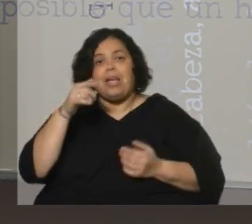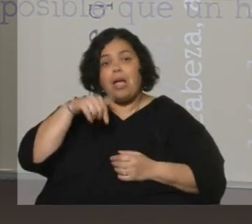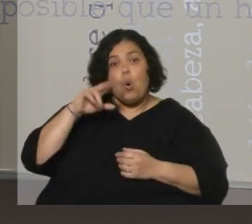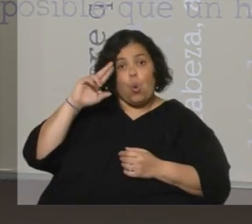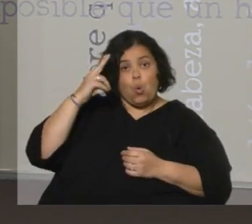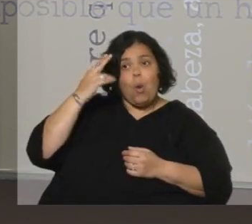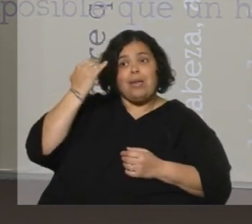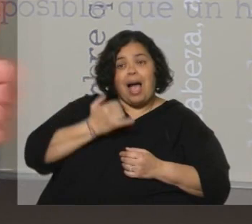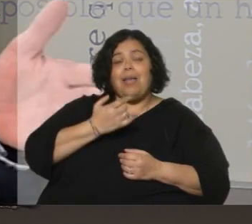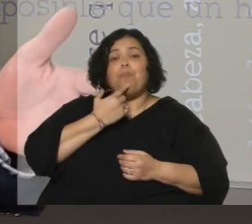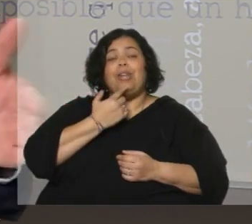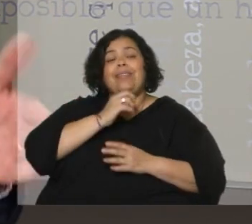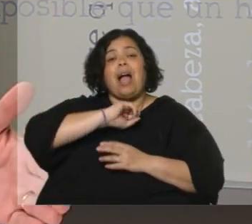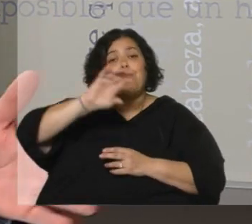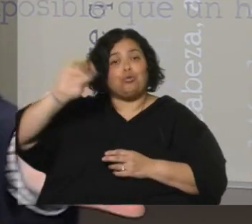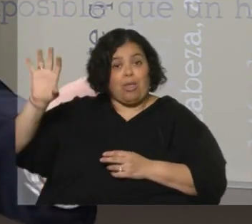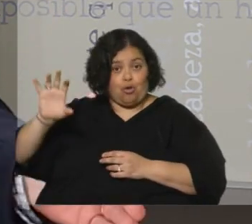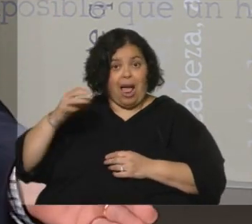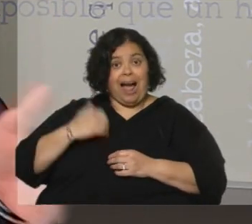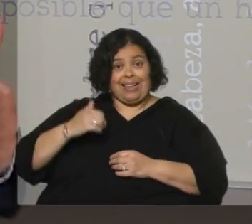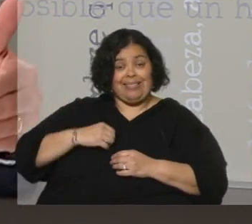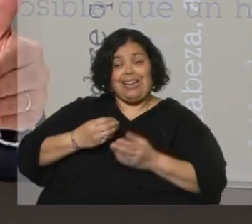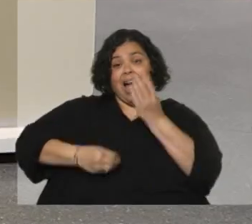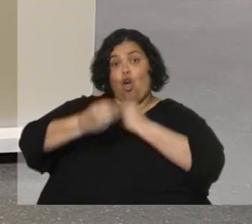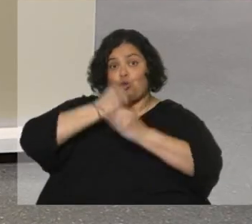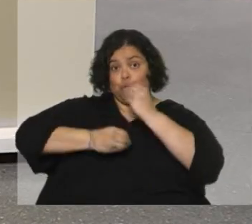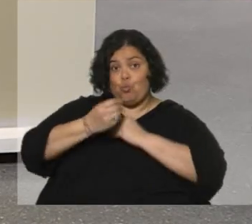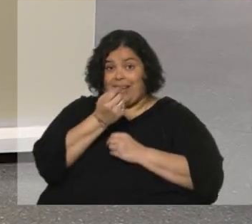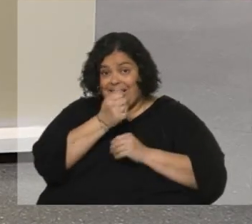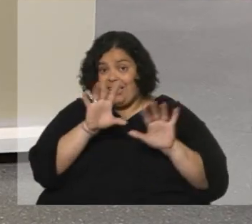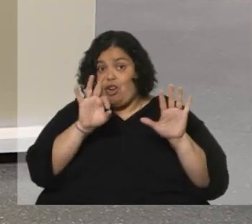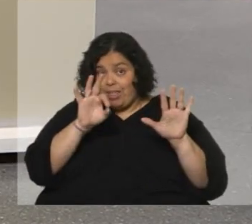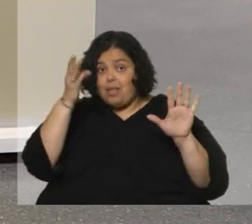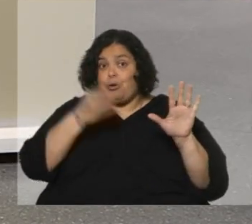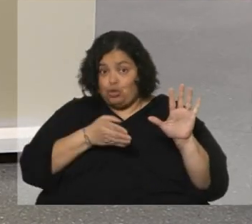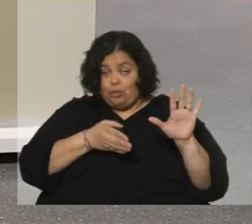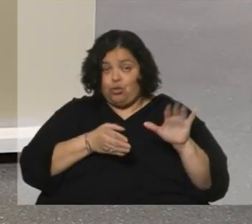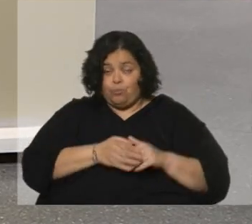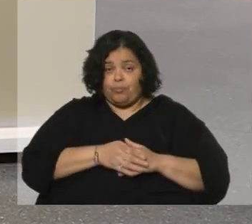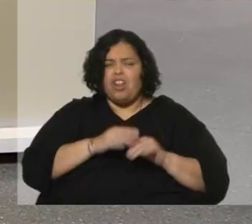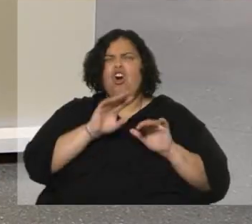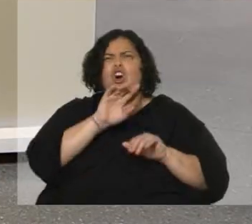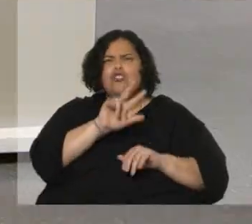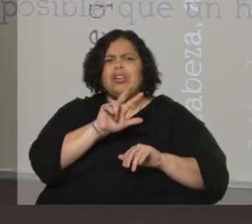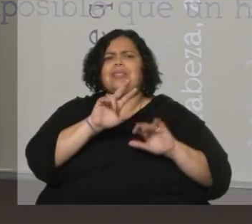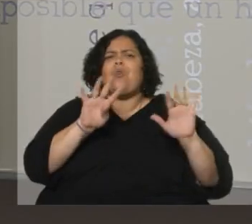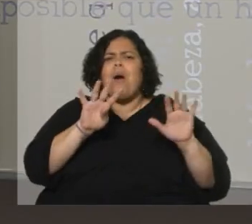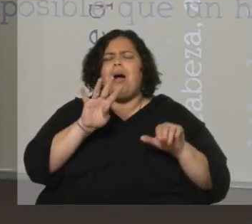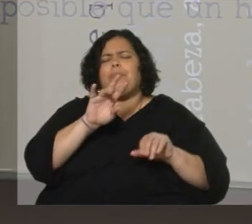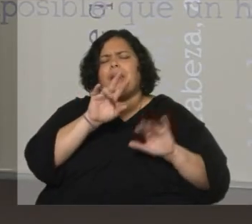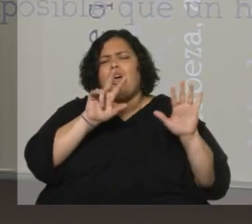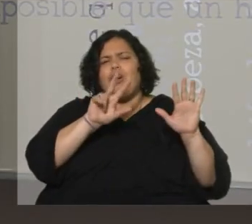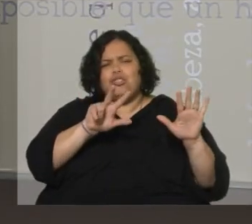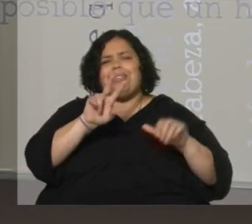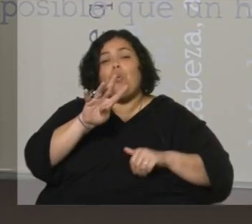política exportadora argentina se consume creo que más del 90 por pico por c dijeron ayer 84 por. y ha tenido una política